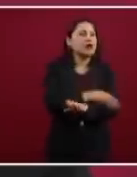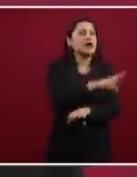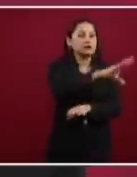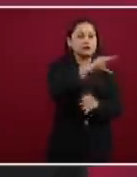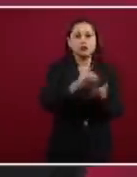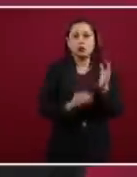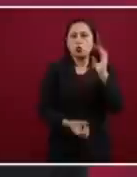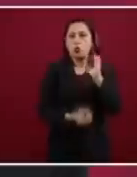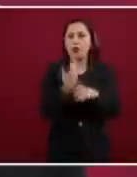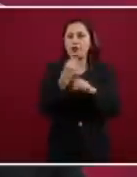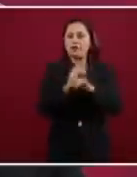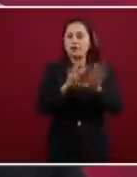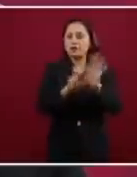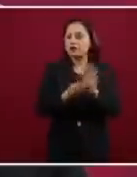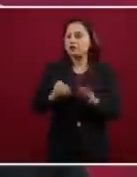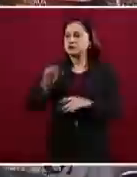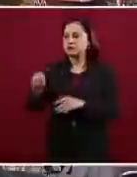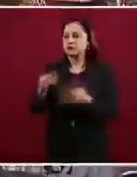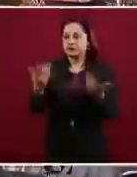ni para